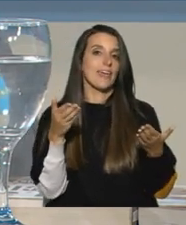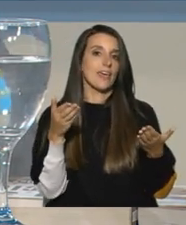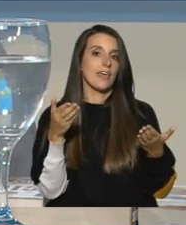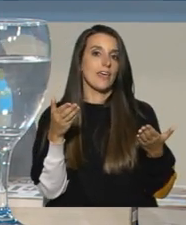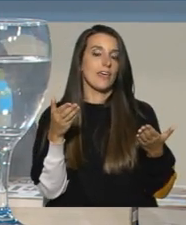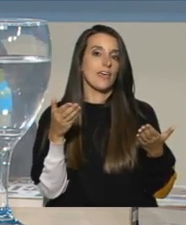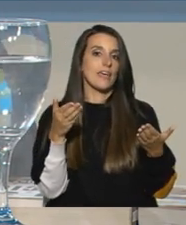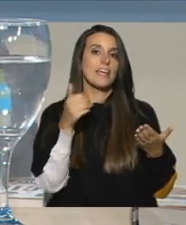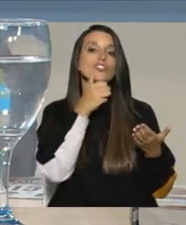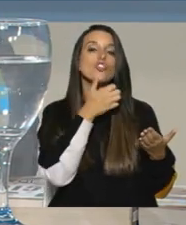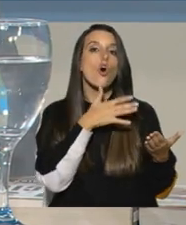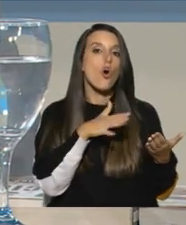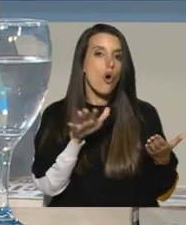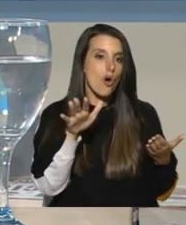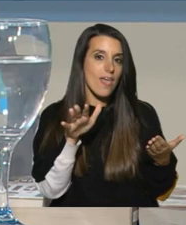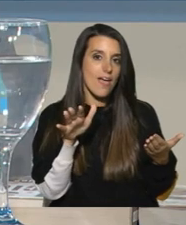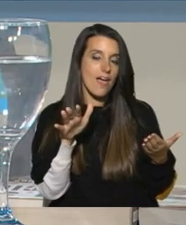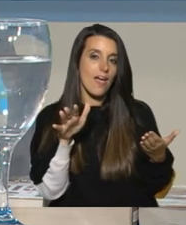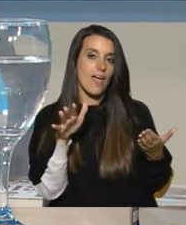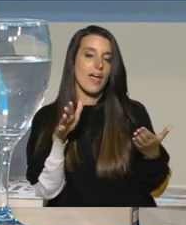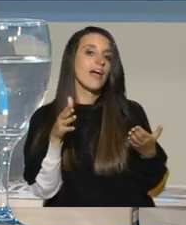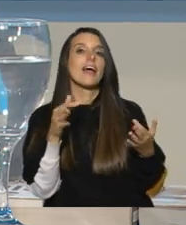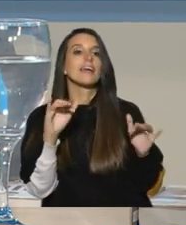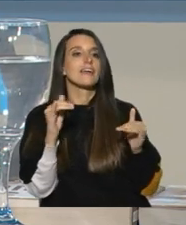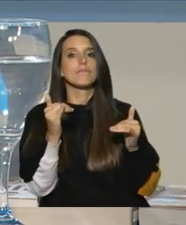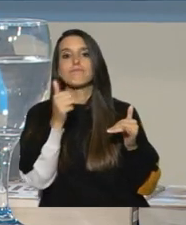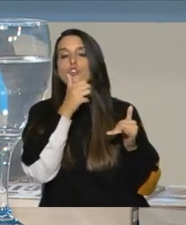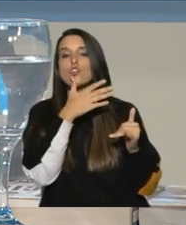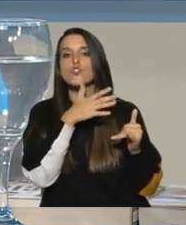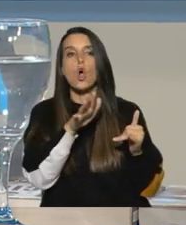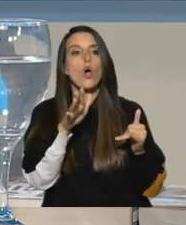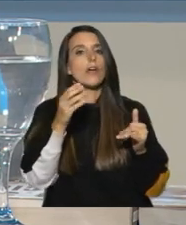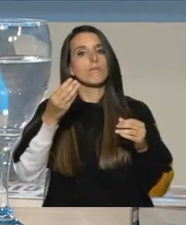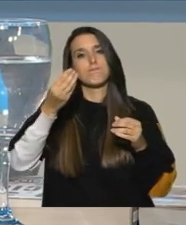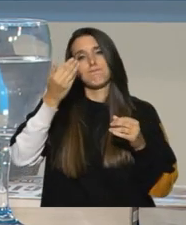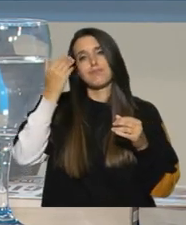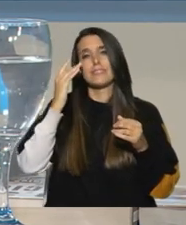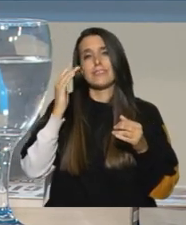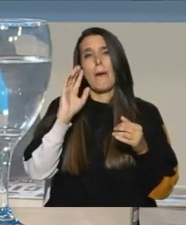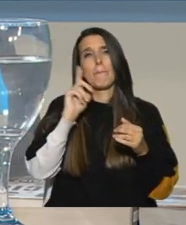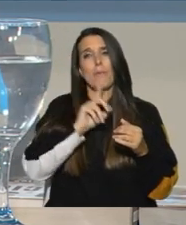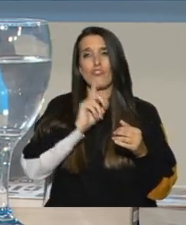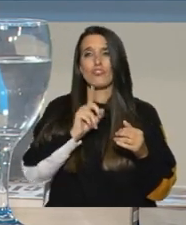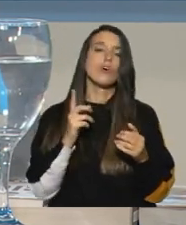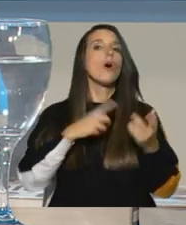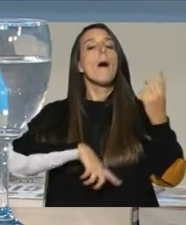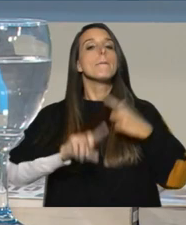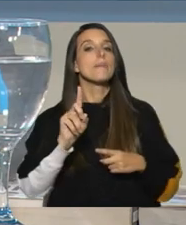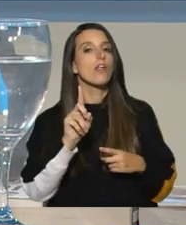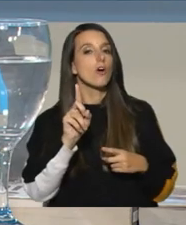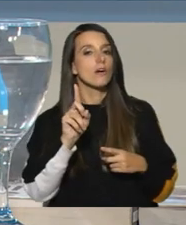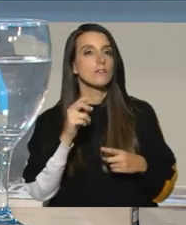a esta parte de la historia que ha sido enterrada con premeditación y alevosía. Pero si hablamos de